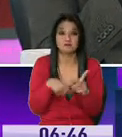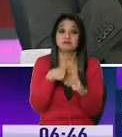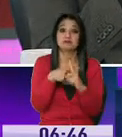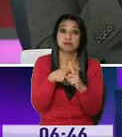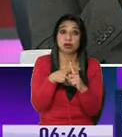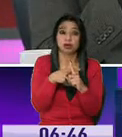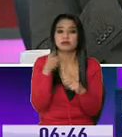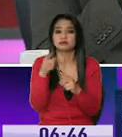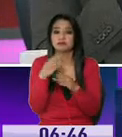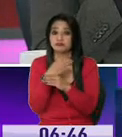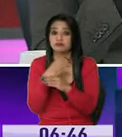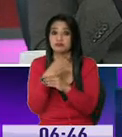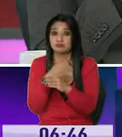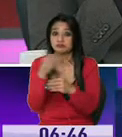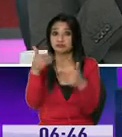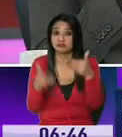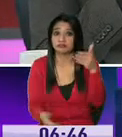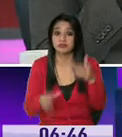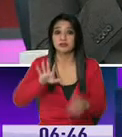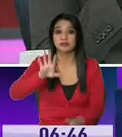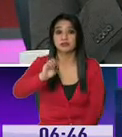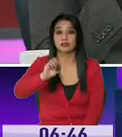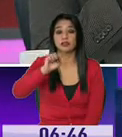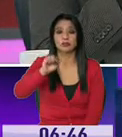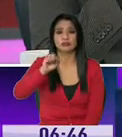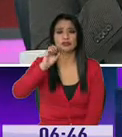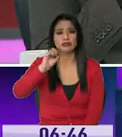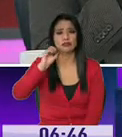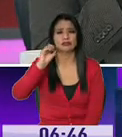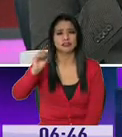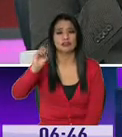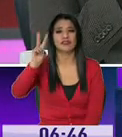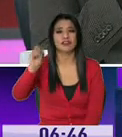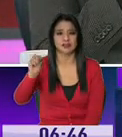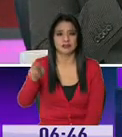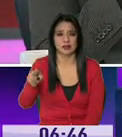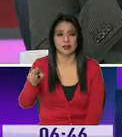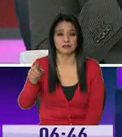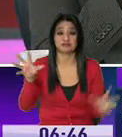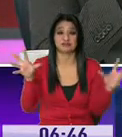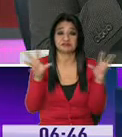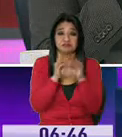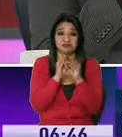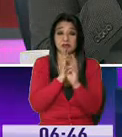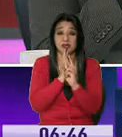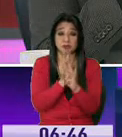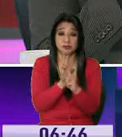legalidad, de los reglamentos internos y de las propias resoluciones del IES. ¿A qué me refiero? Por ejemplo,